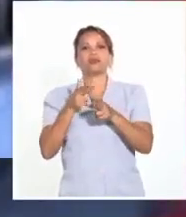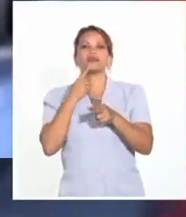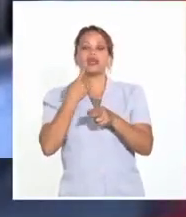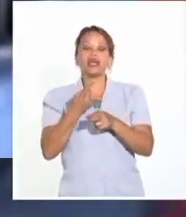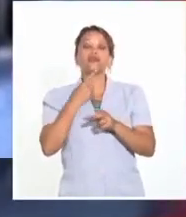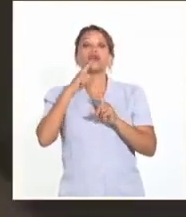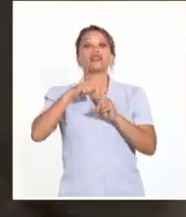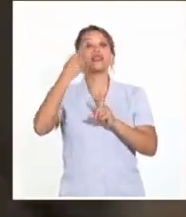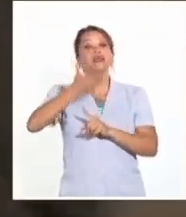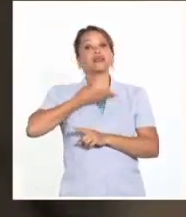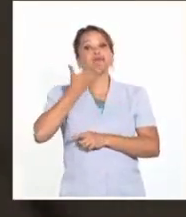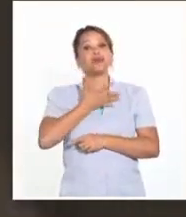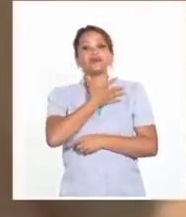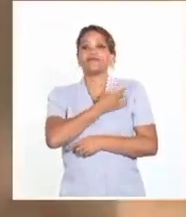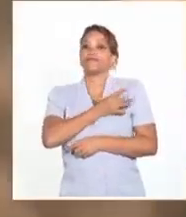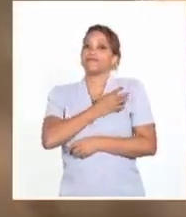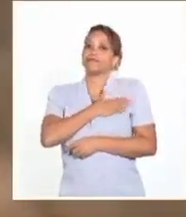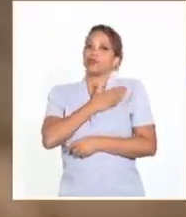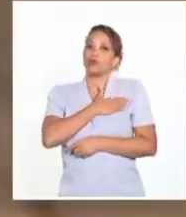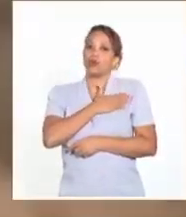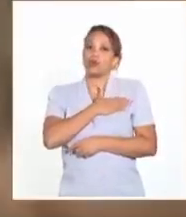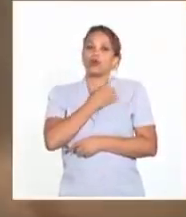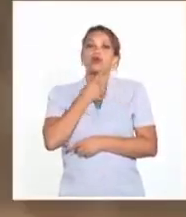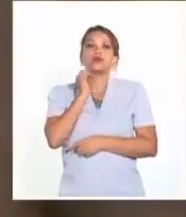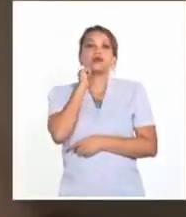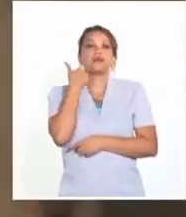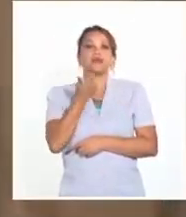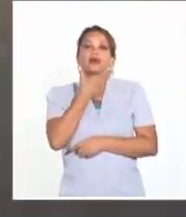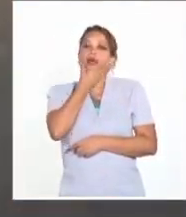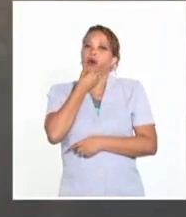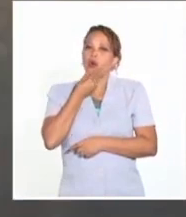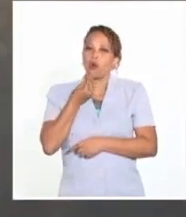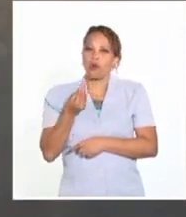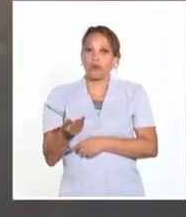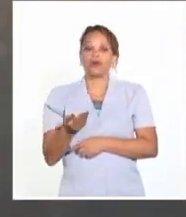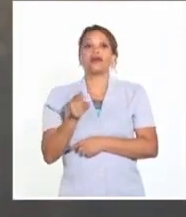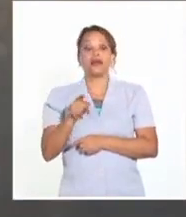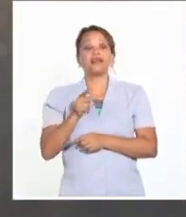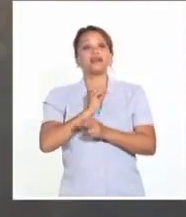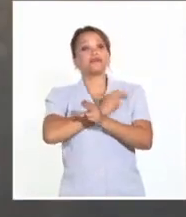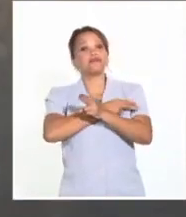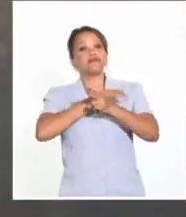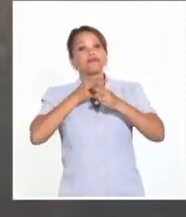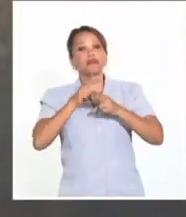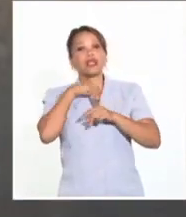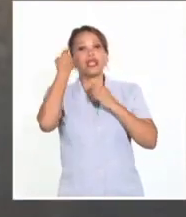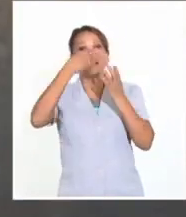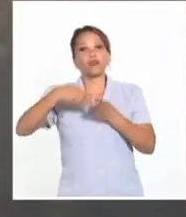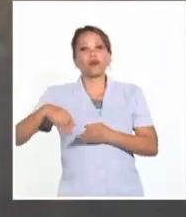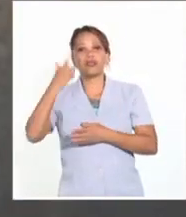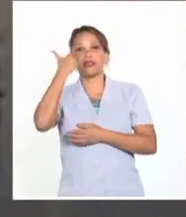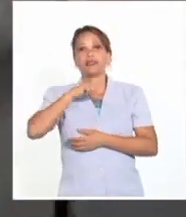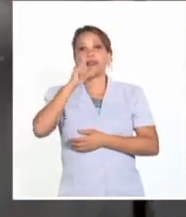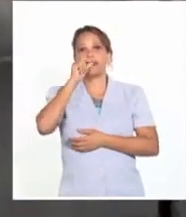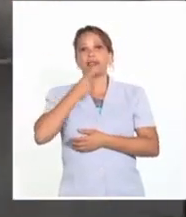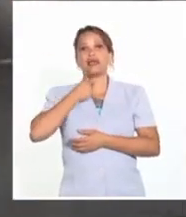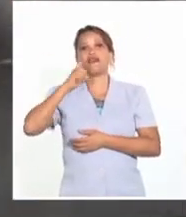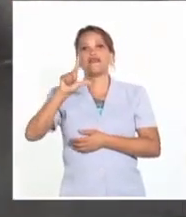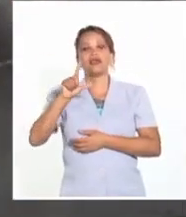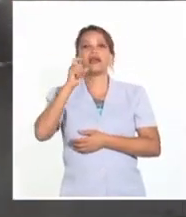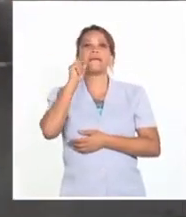testimonio doloroso Y más si se trata de un joven Esa es la historia de la muerte de Abel Santamaría cuadrado en